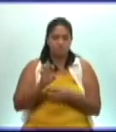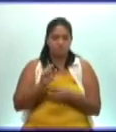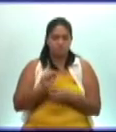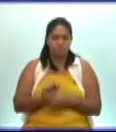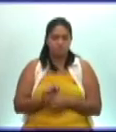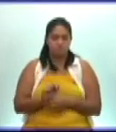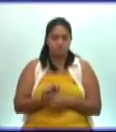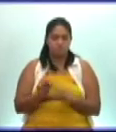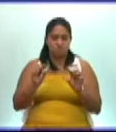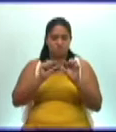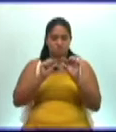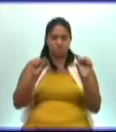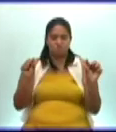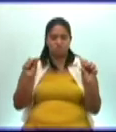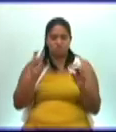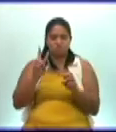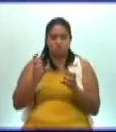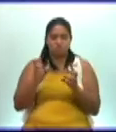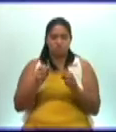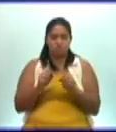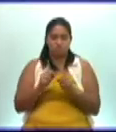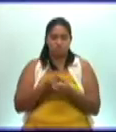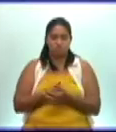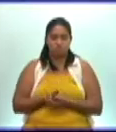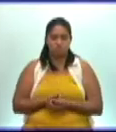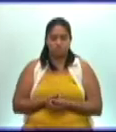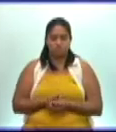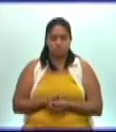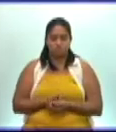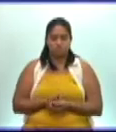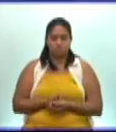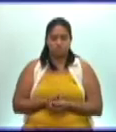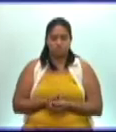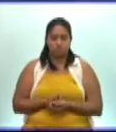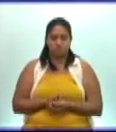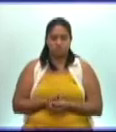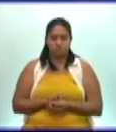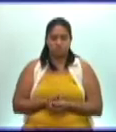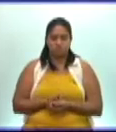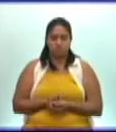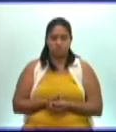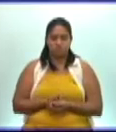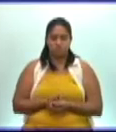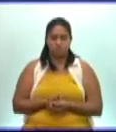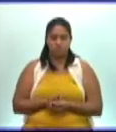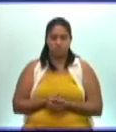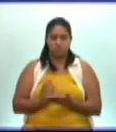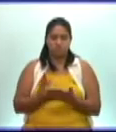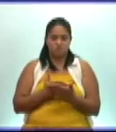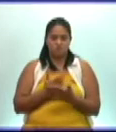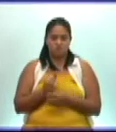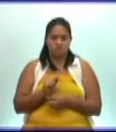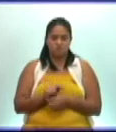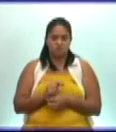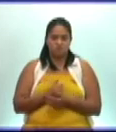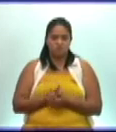esta ecuación el valor de la longitud de onda. Es decir, que despejada la longitud de onda,